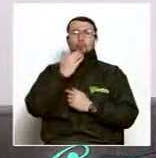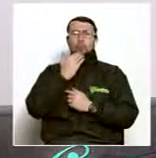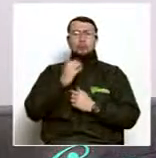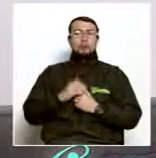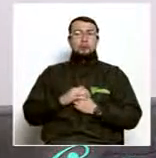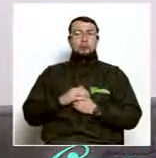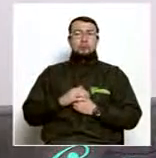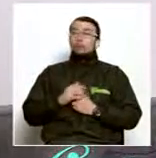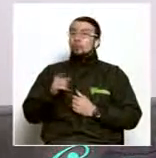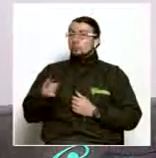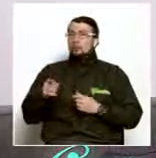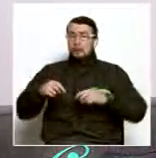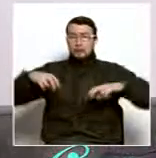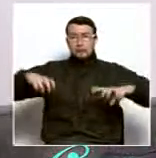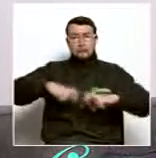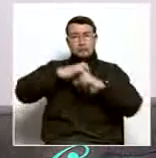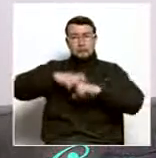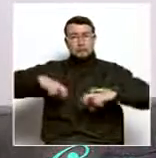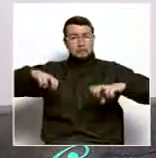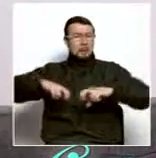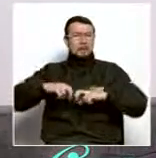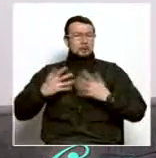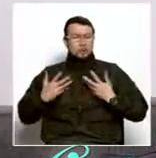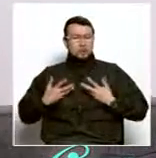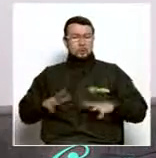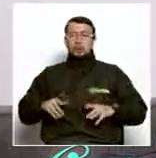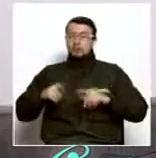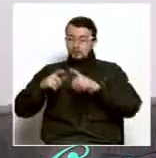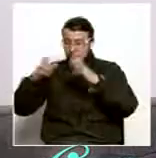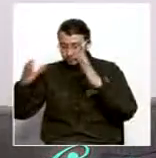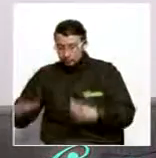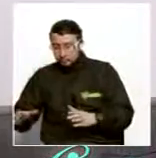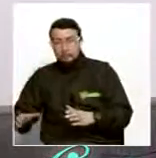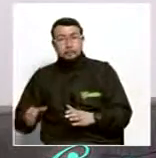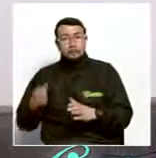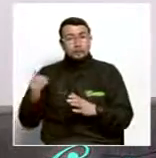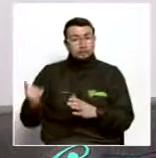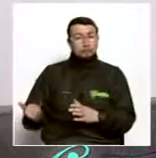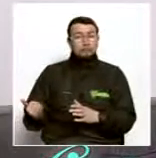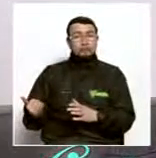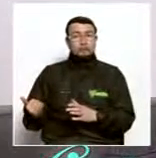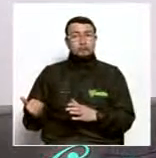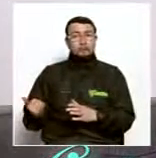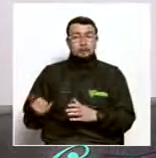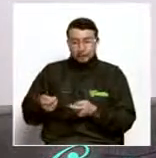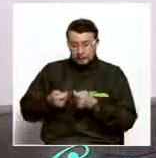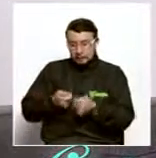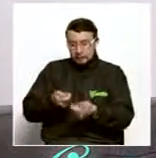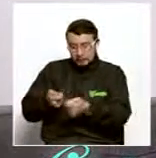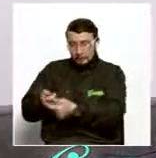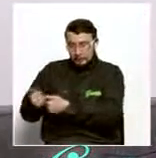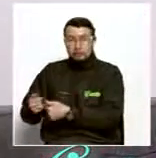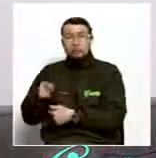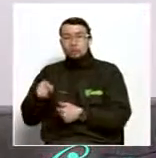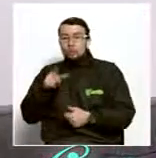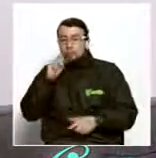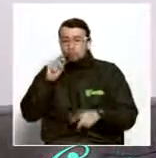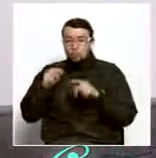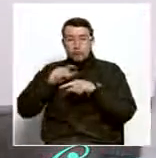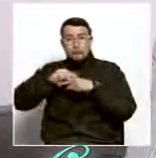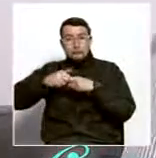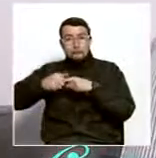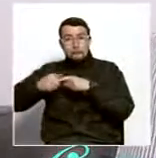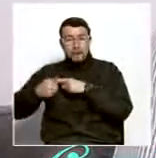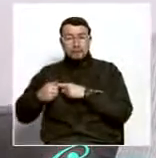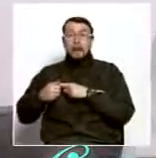en un parque popular, al aire libre, pone un bulto de granos, de maíz, sí. Entonces vemos que